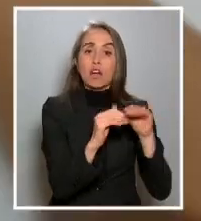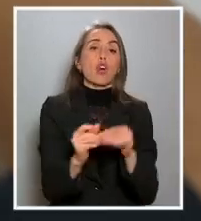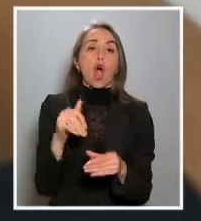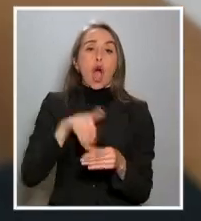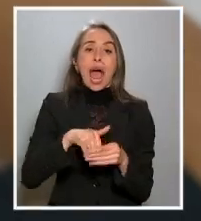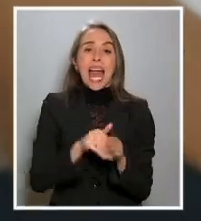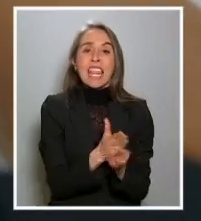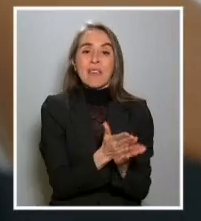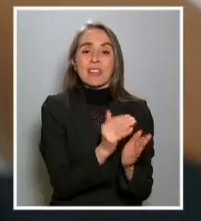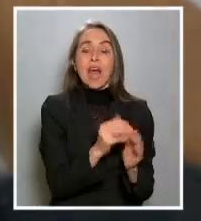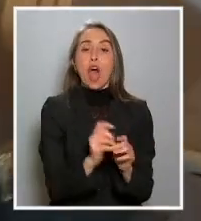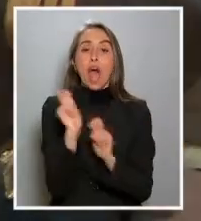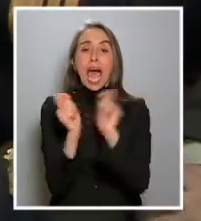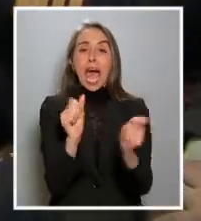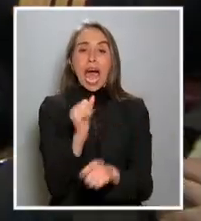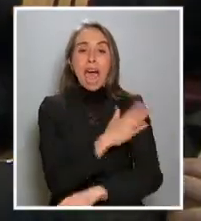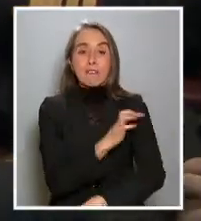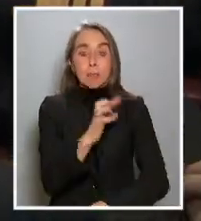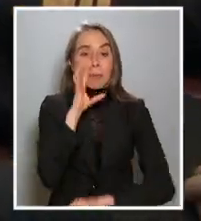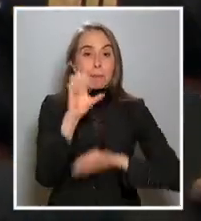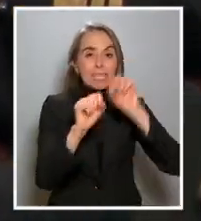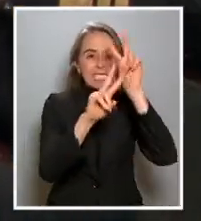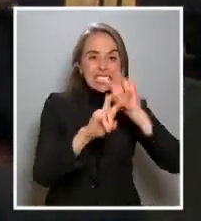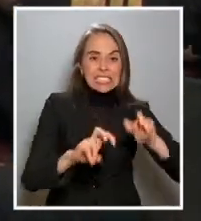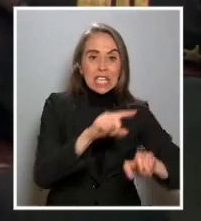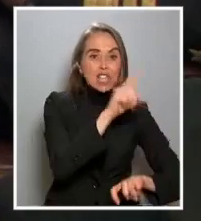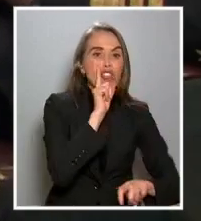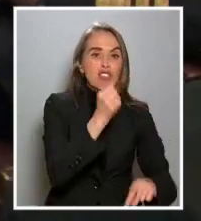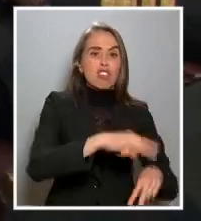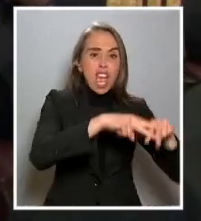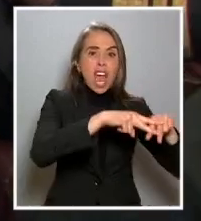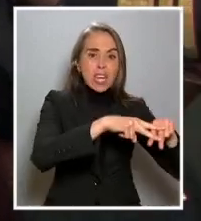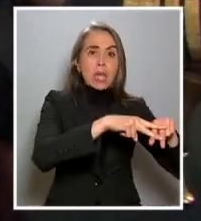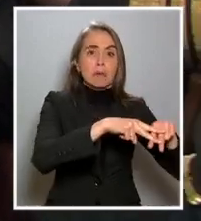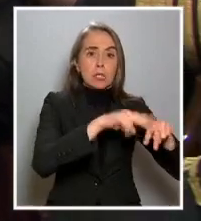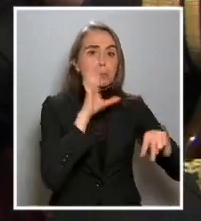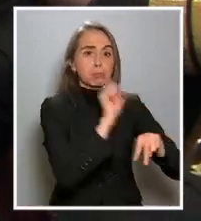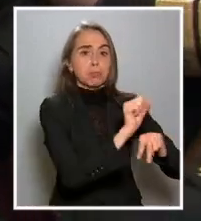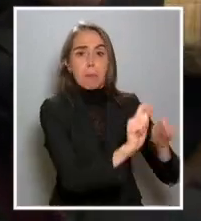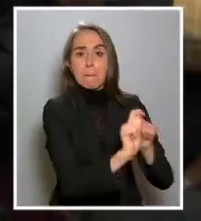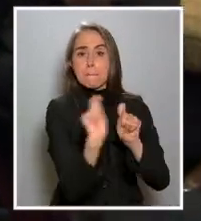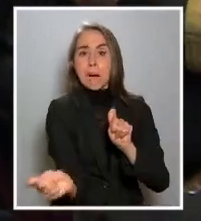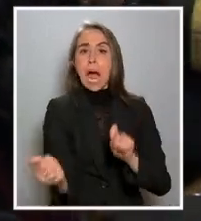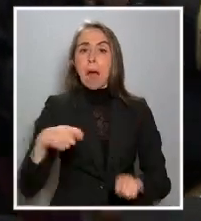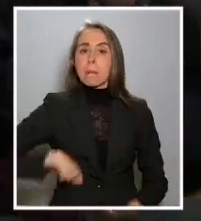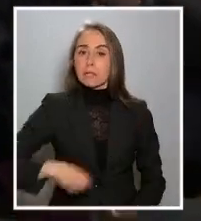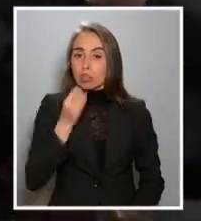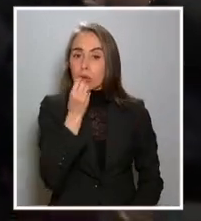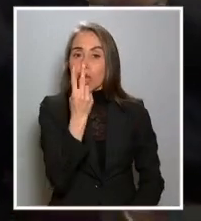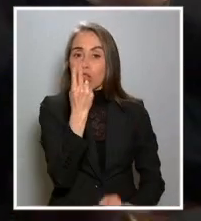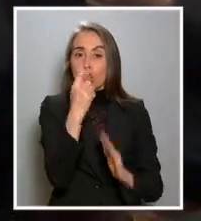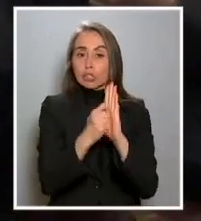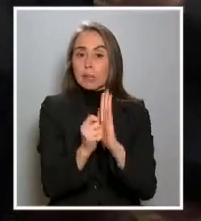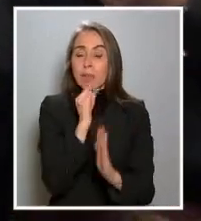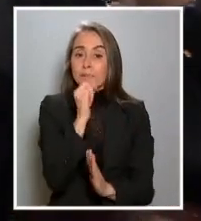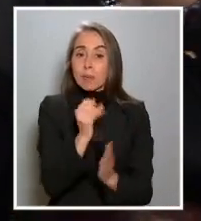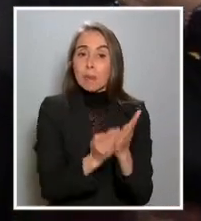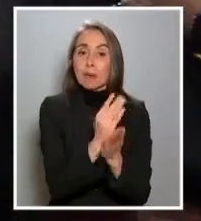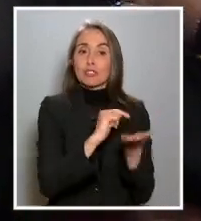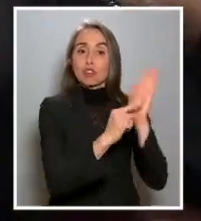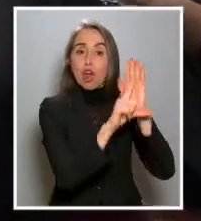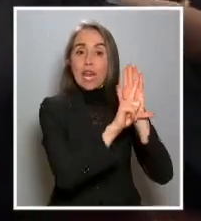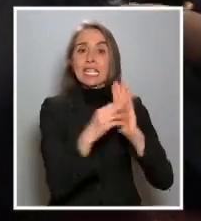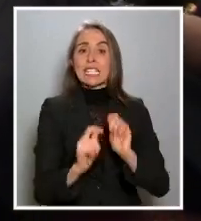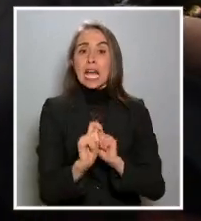ahorro y cotización dónde hay ingresos y montos para pagar. Puedo informar que en 12 meses de aplicación de esta ley